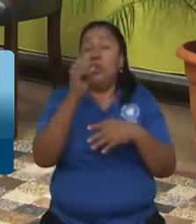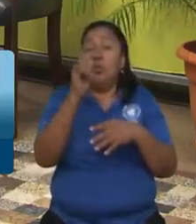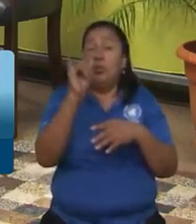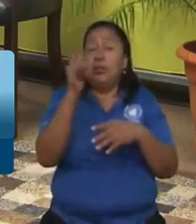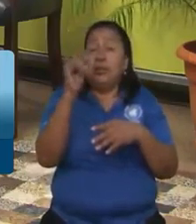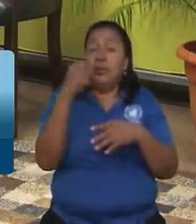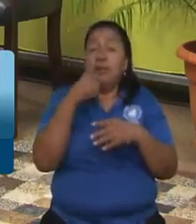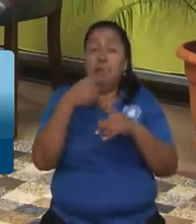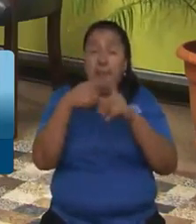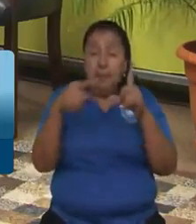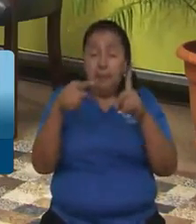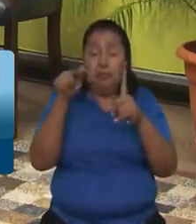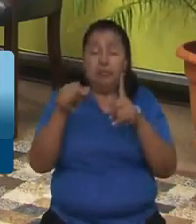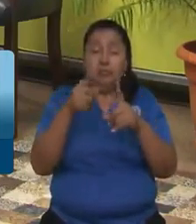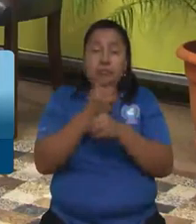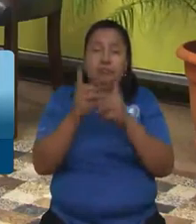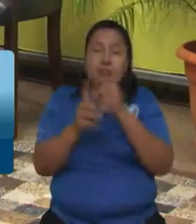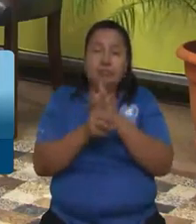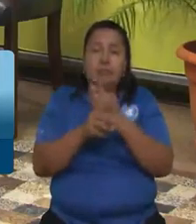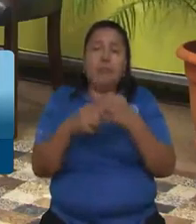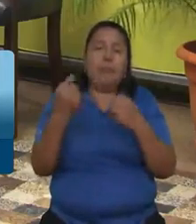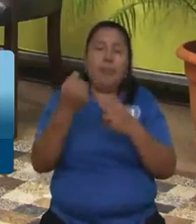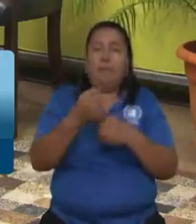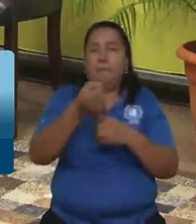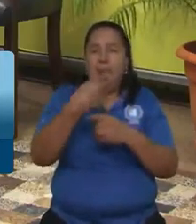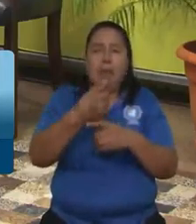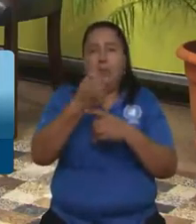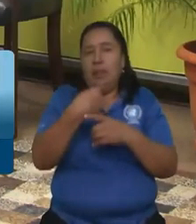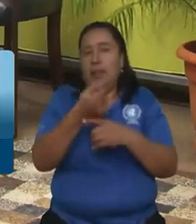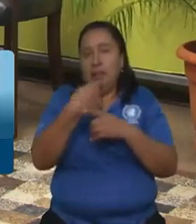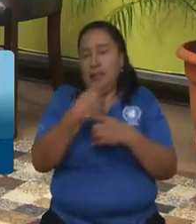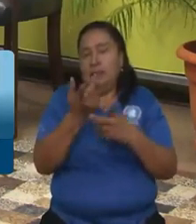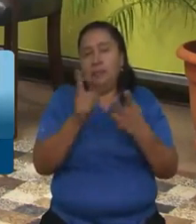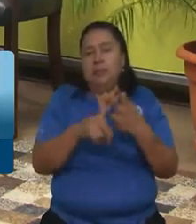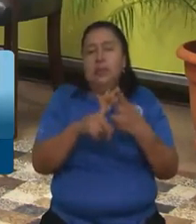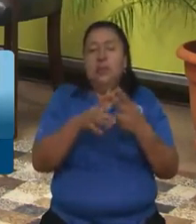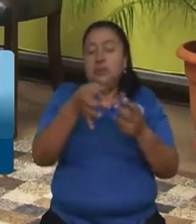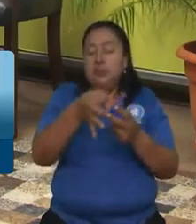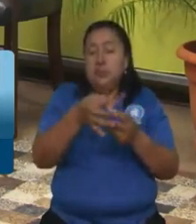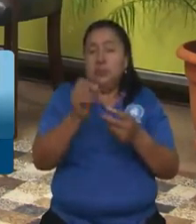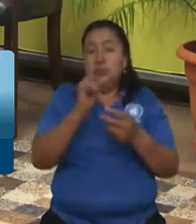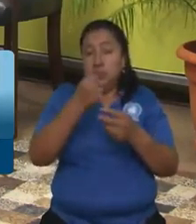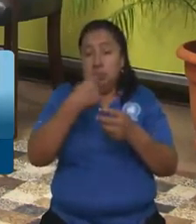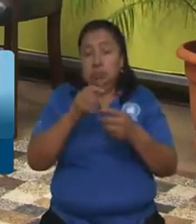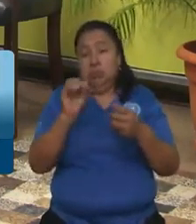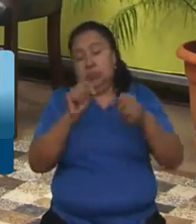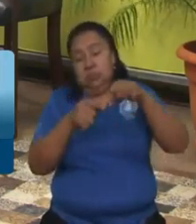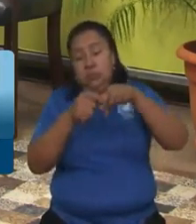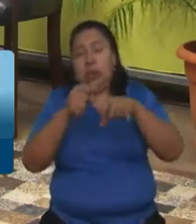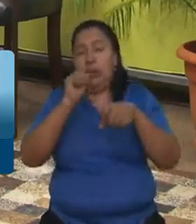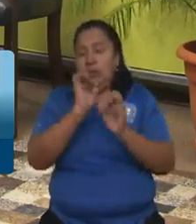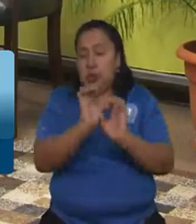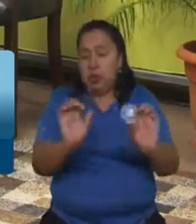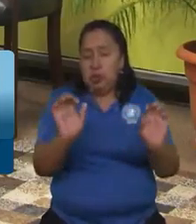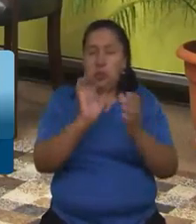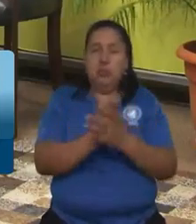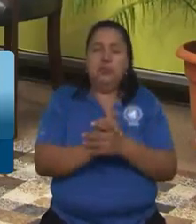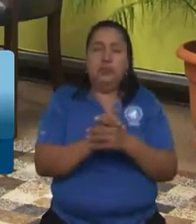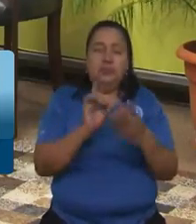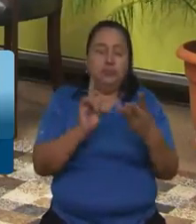especialista, pues te va a indicar si es una otitis externa, pues unas gotitas, ¿verdad? Que es local, es lo más